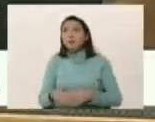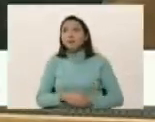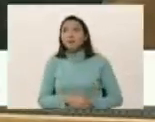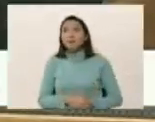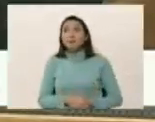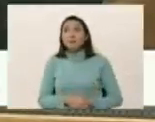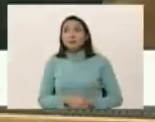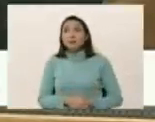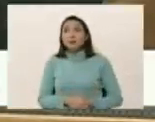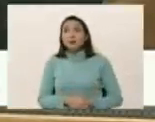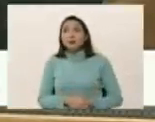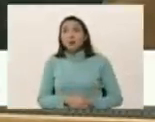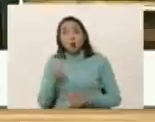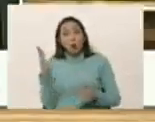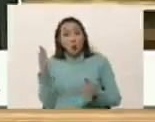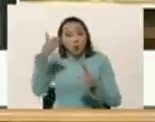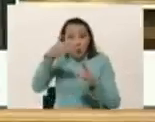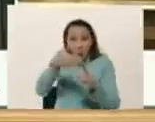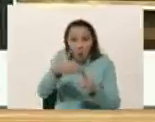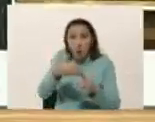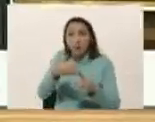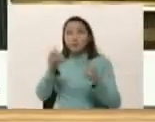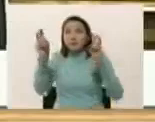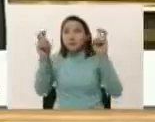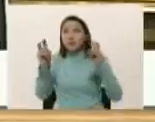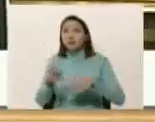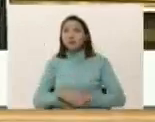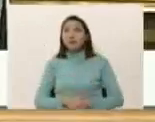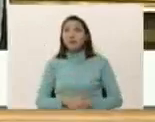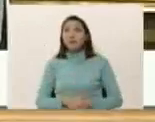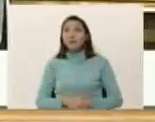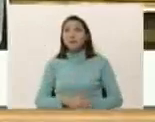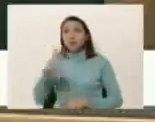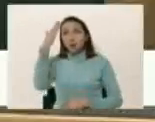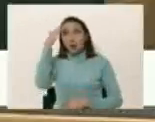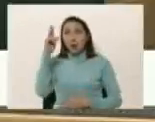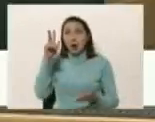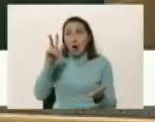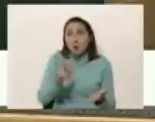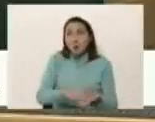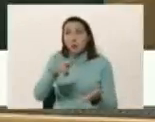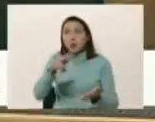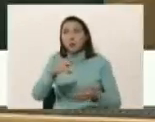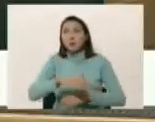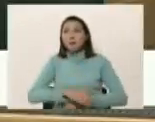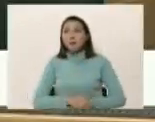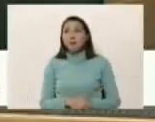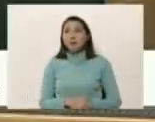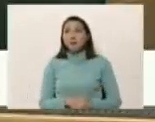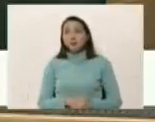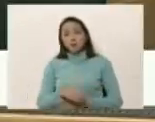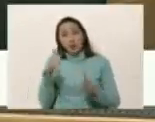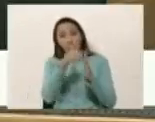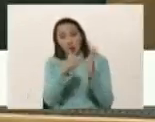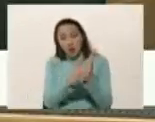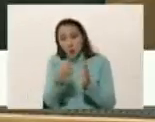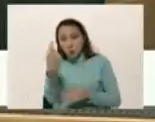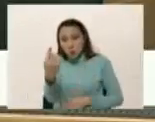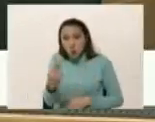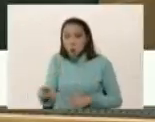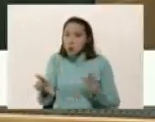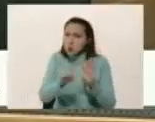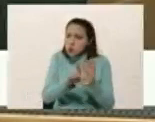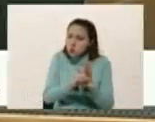objeto en consideración aprobado siguiente artículo 1 esta ley